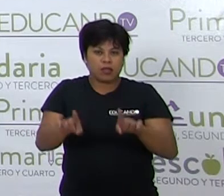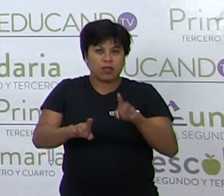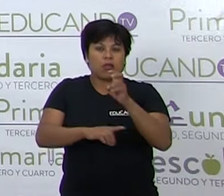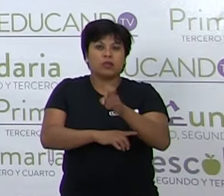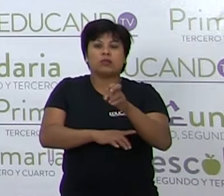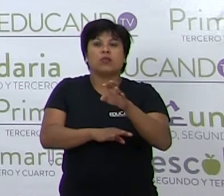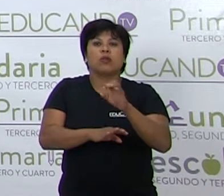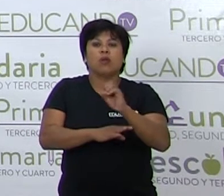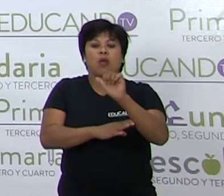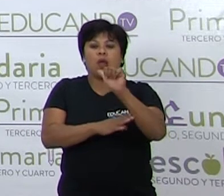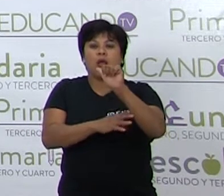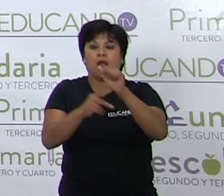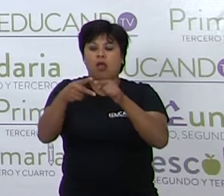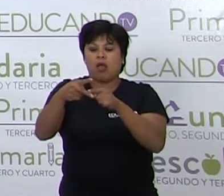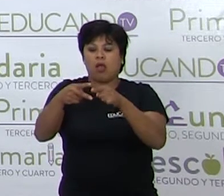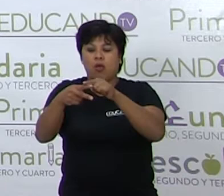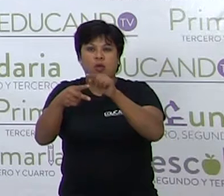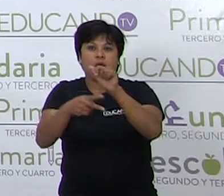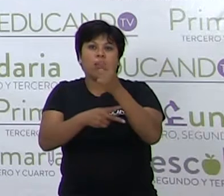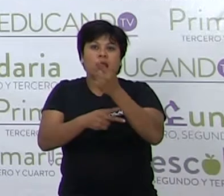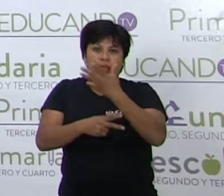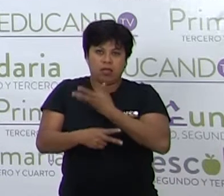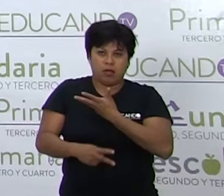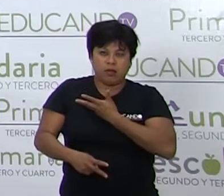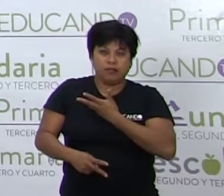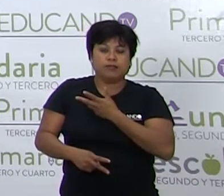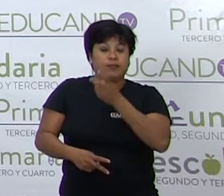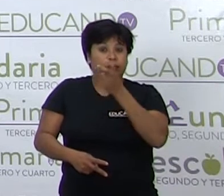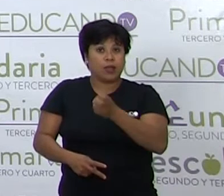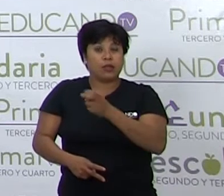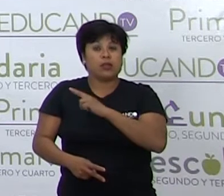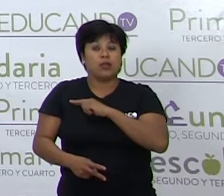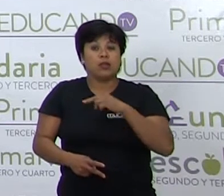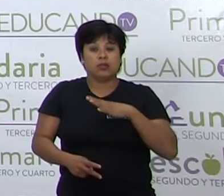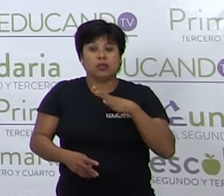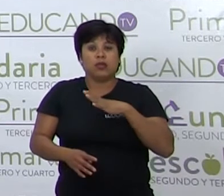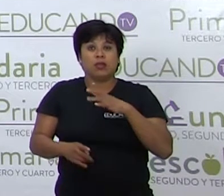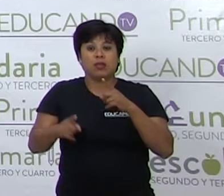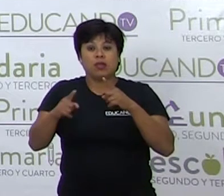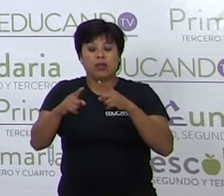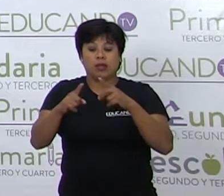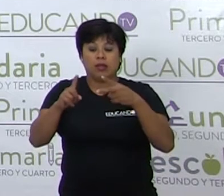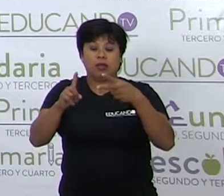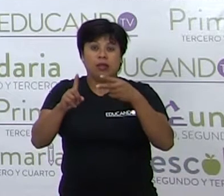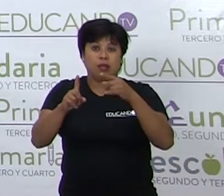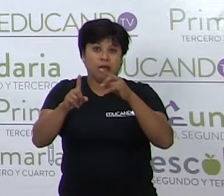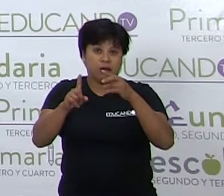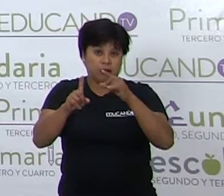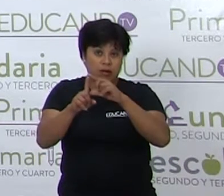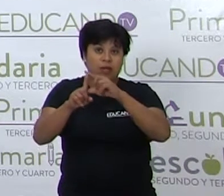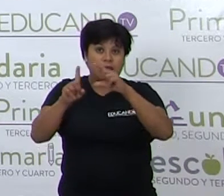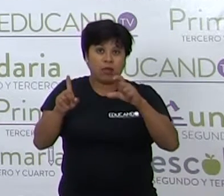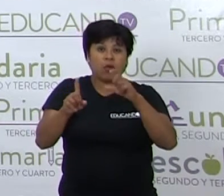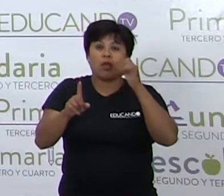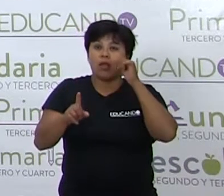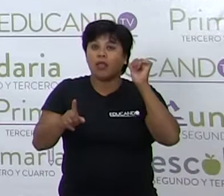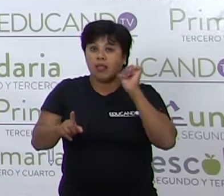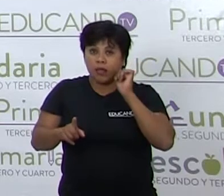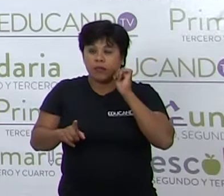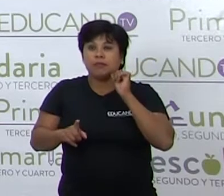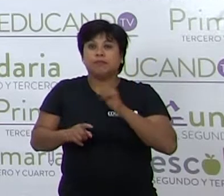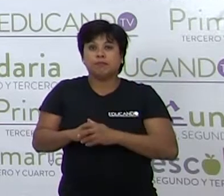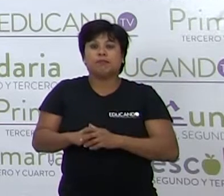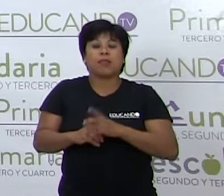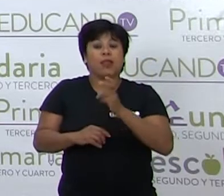por sus ángulos que forman en este tenemos ya el este rectángulo que habíamos presentado el día de ayer y